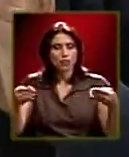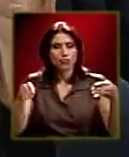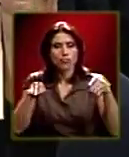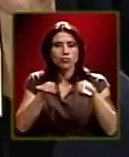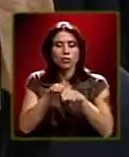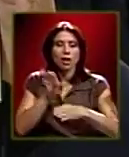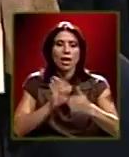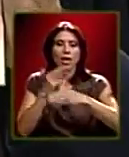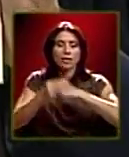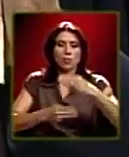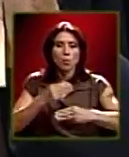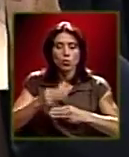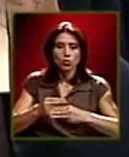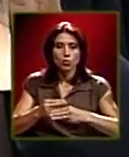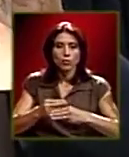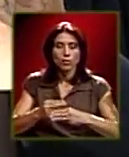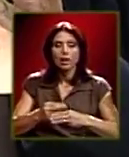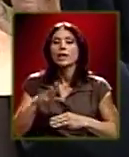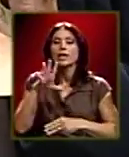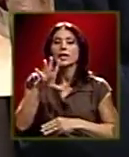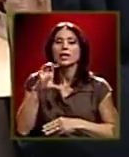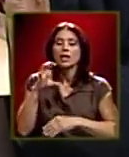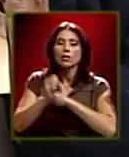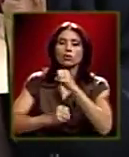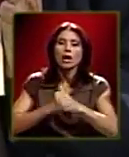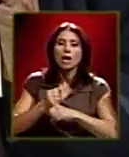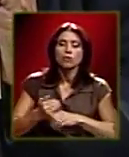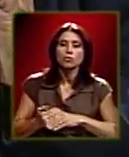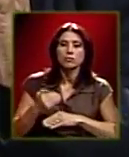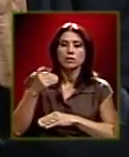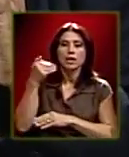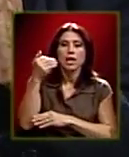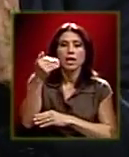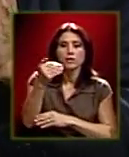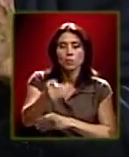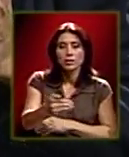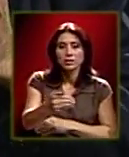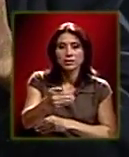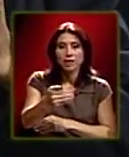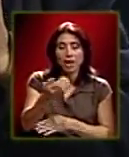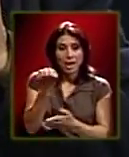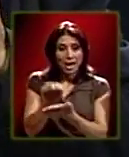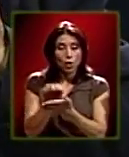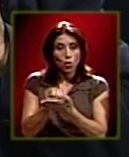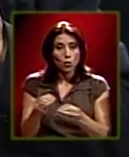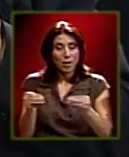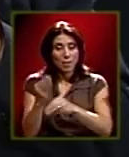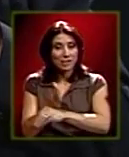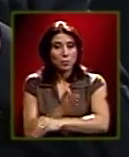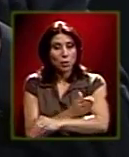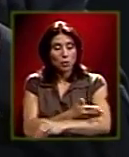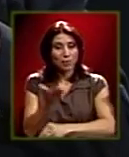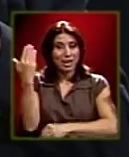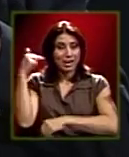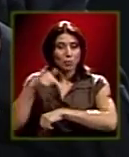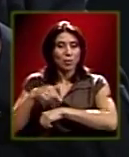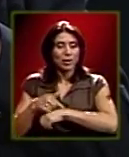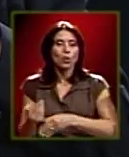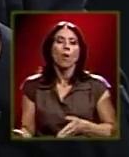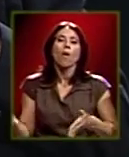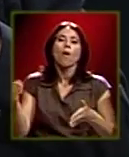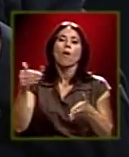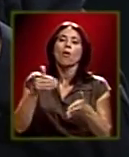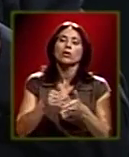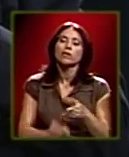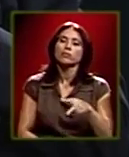5 siglos les tomó a la economía más próspera de ese momento volverse la economía con